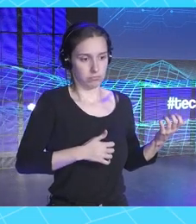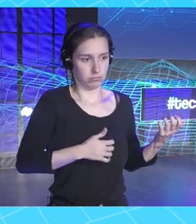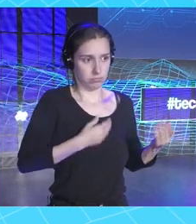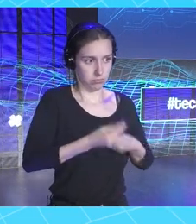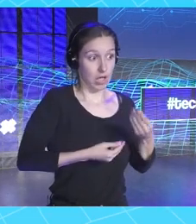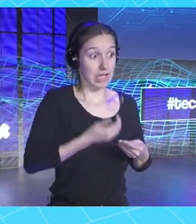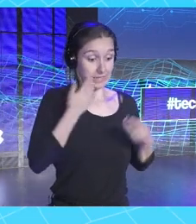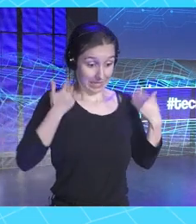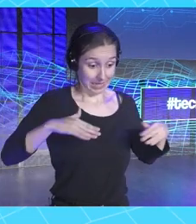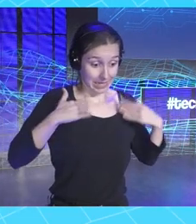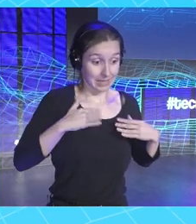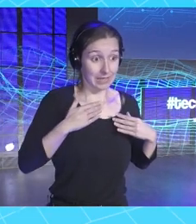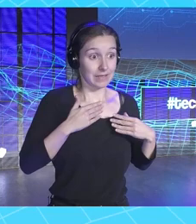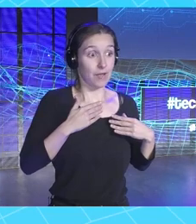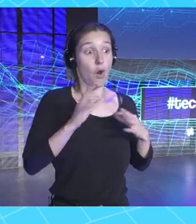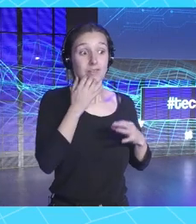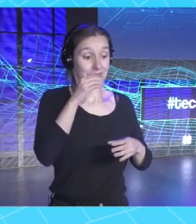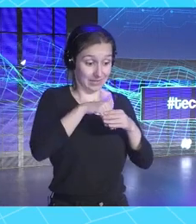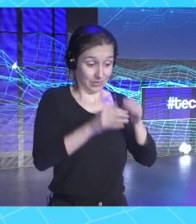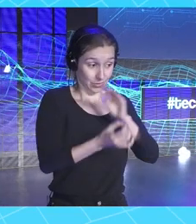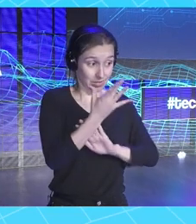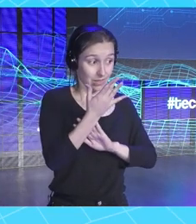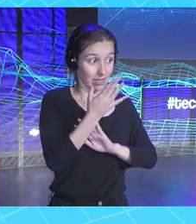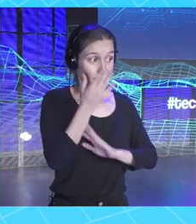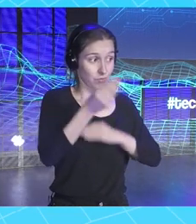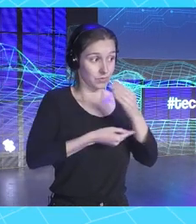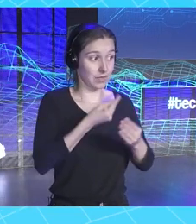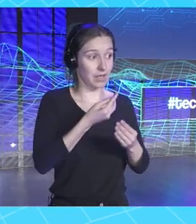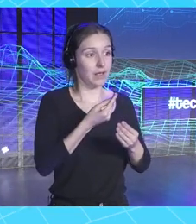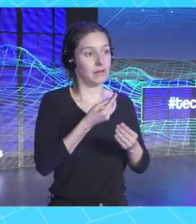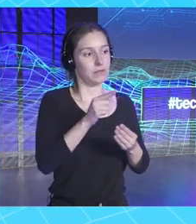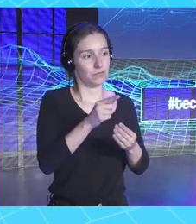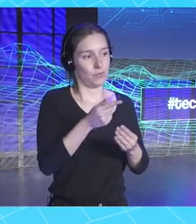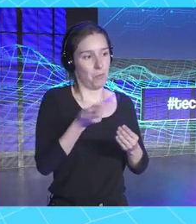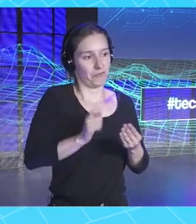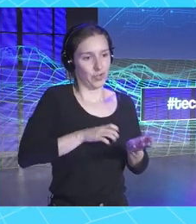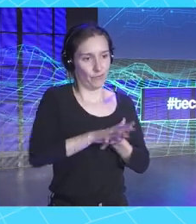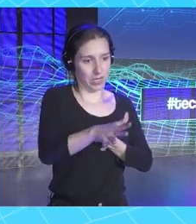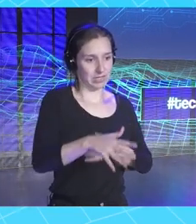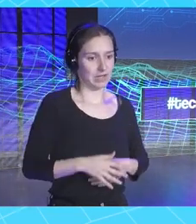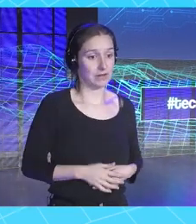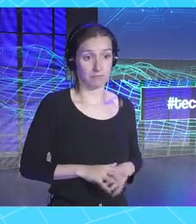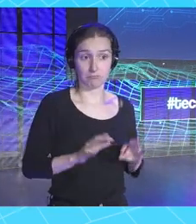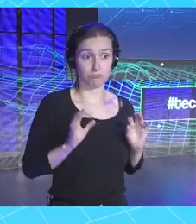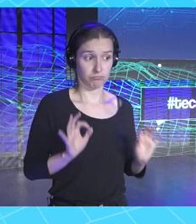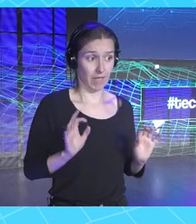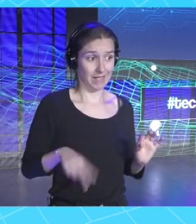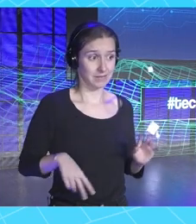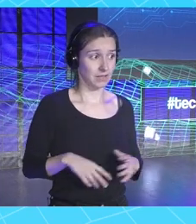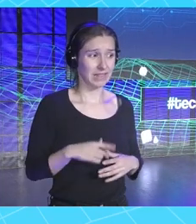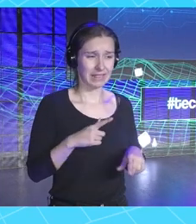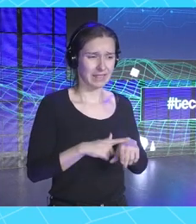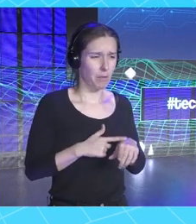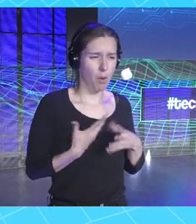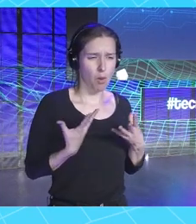fit estarías dedicaras a crear contenido serías influencer no literal es verdad es mucho tiempo